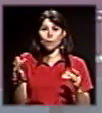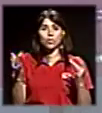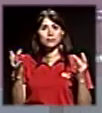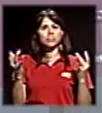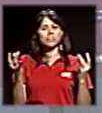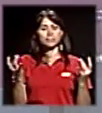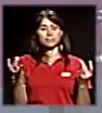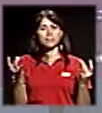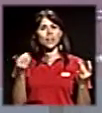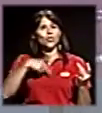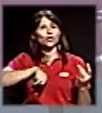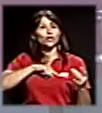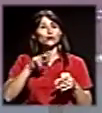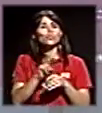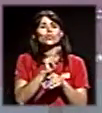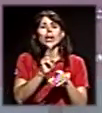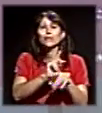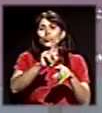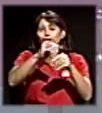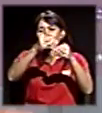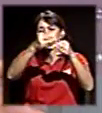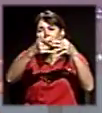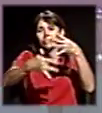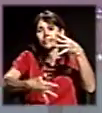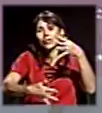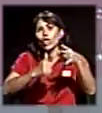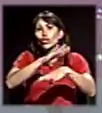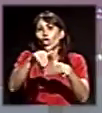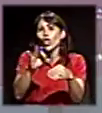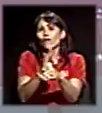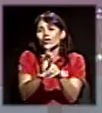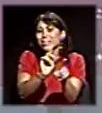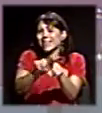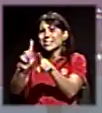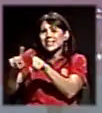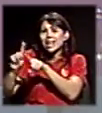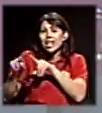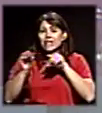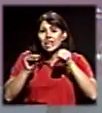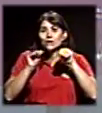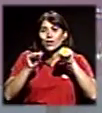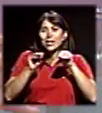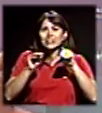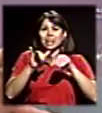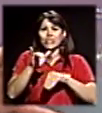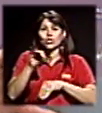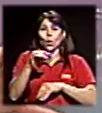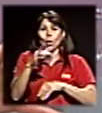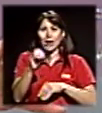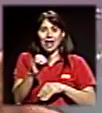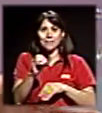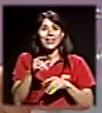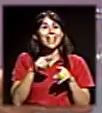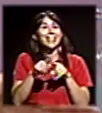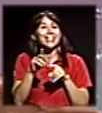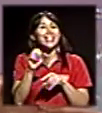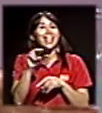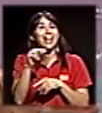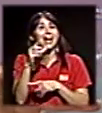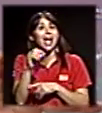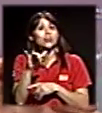que ha funcionado de las diferentes escuelas de yoga y yar yoga tiene las posturas restaurativas que las